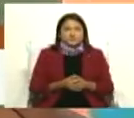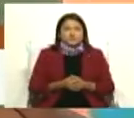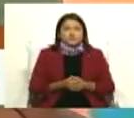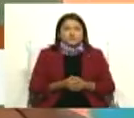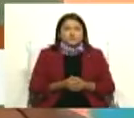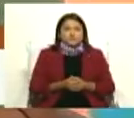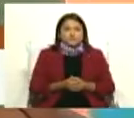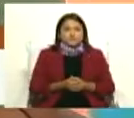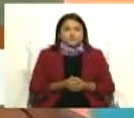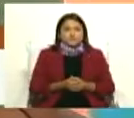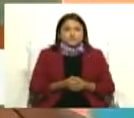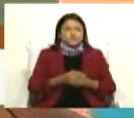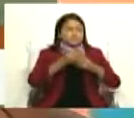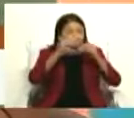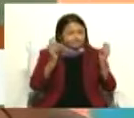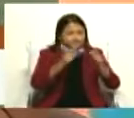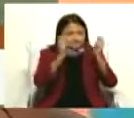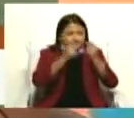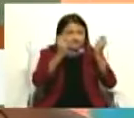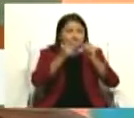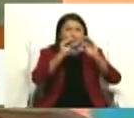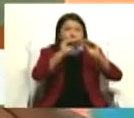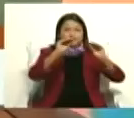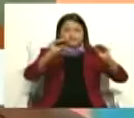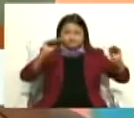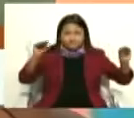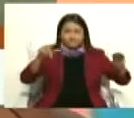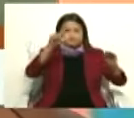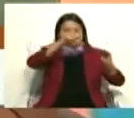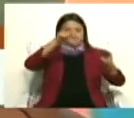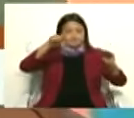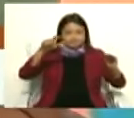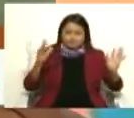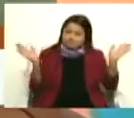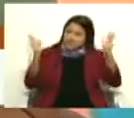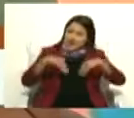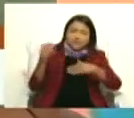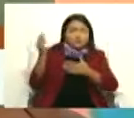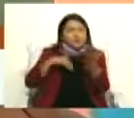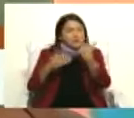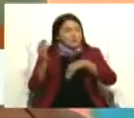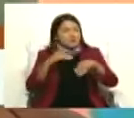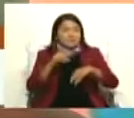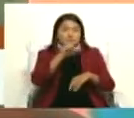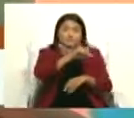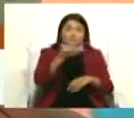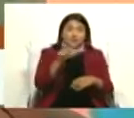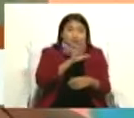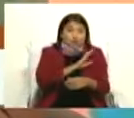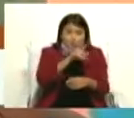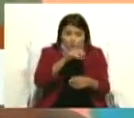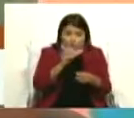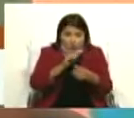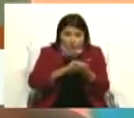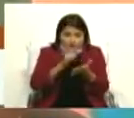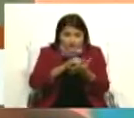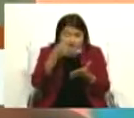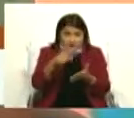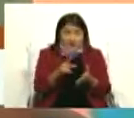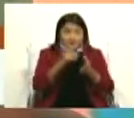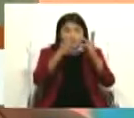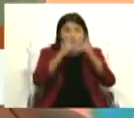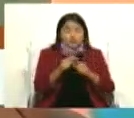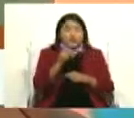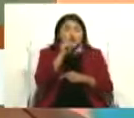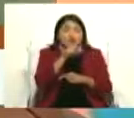empieza a convencerlos a todos, en todos los grupos que estás, y movilízalos a todos. Todas y todos somos protagonistas de la historia. Este domingo tenemos